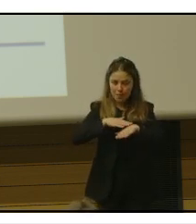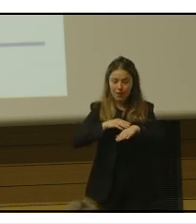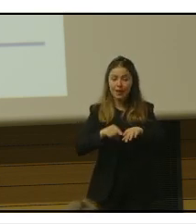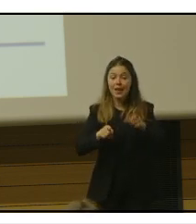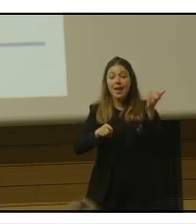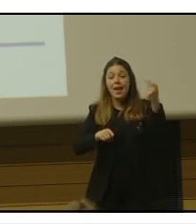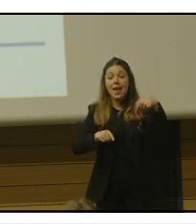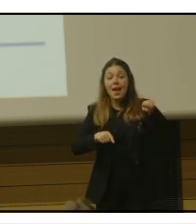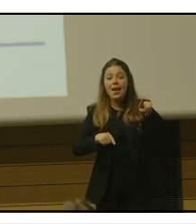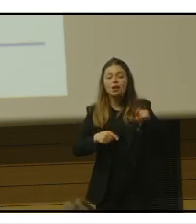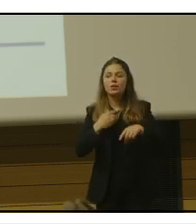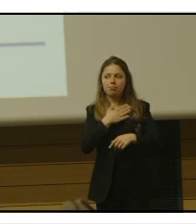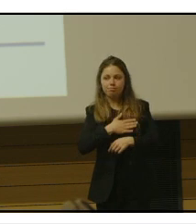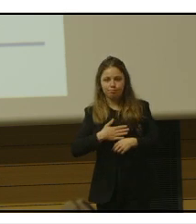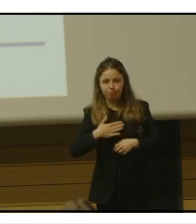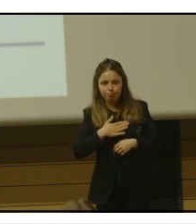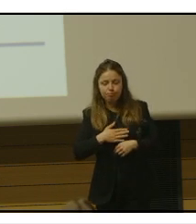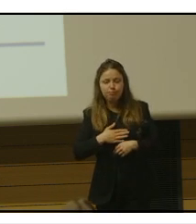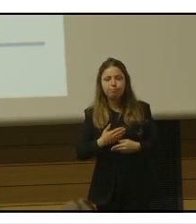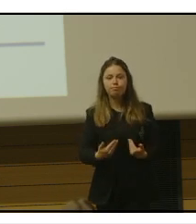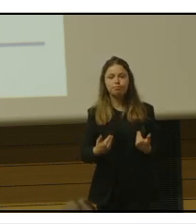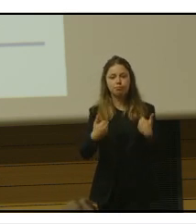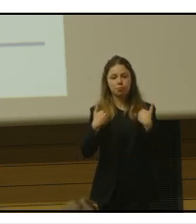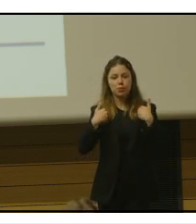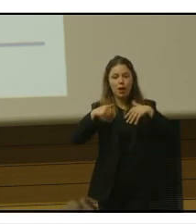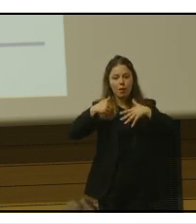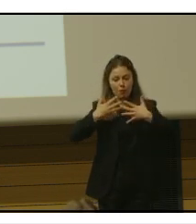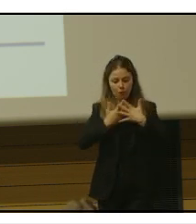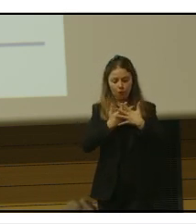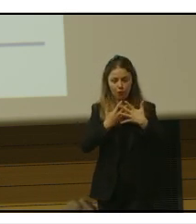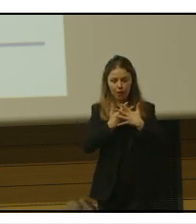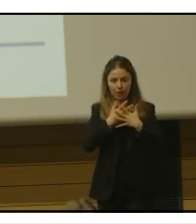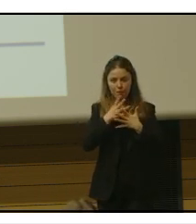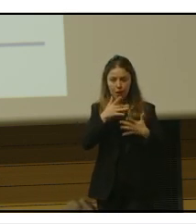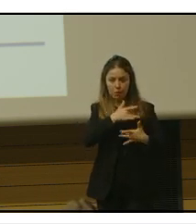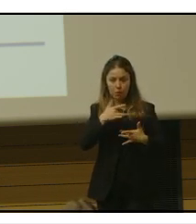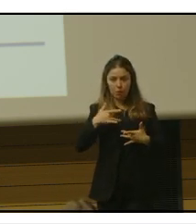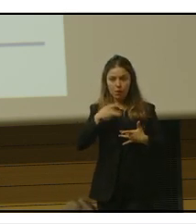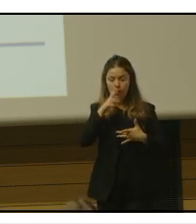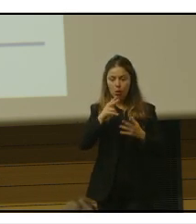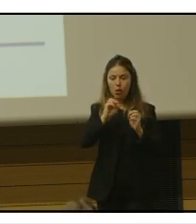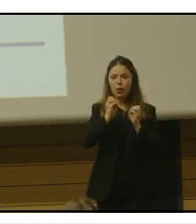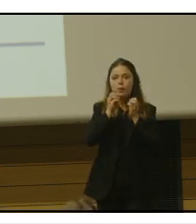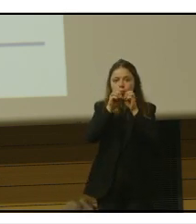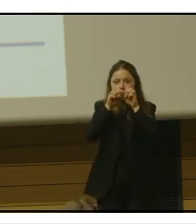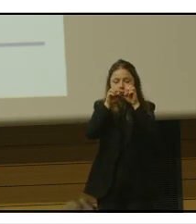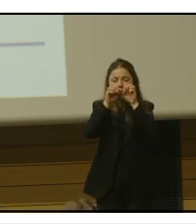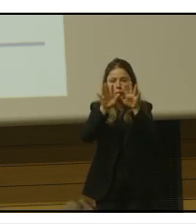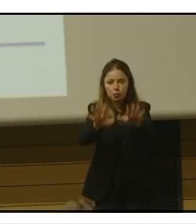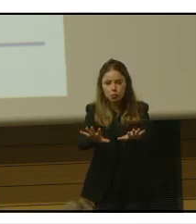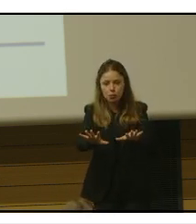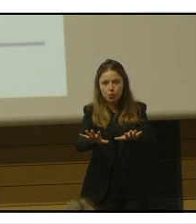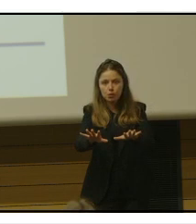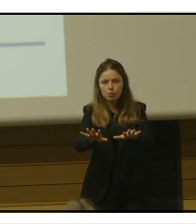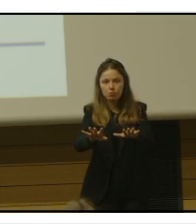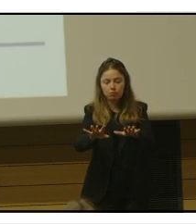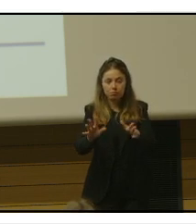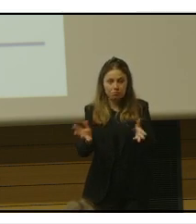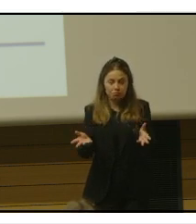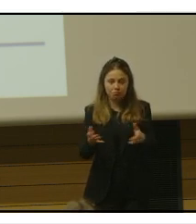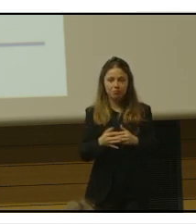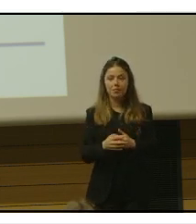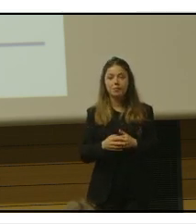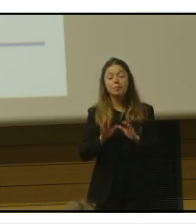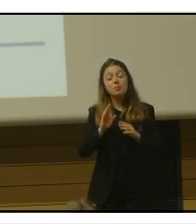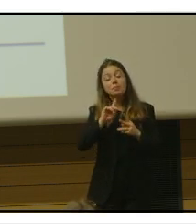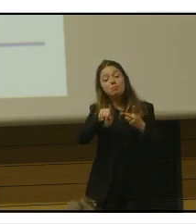bueno, pues amablemente se han encargado de filtrar en sus pulmones para nosotros, pero que nos devuelven parte de ese humo. Pero ahí hay